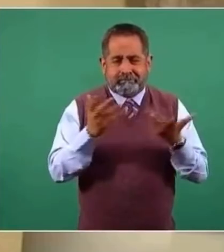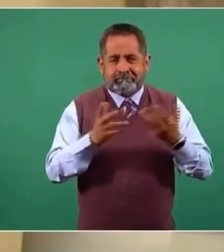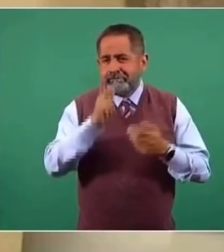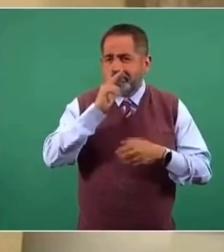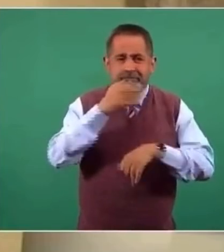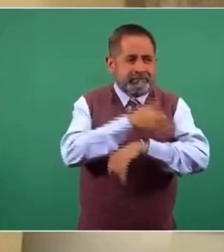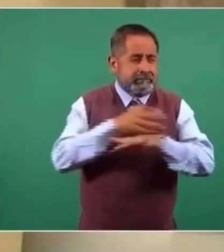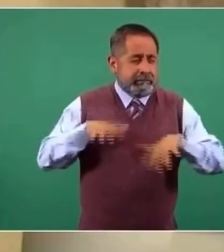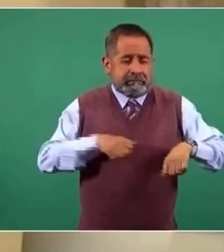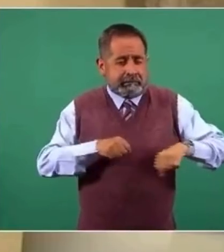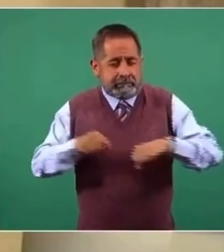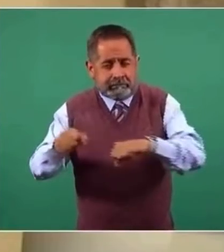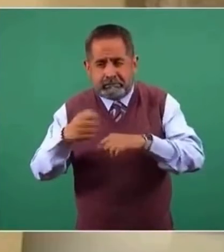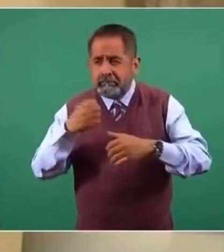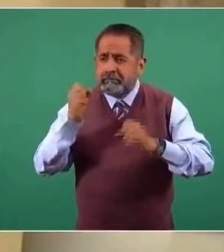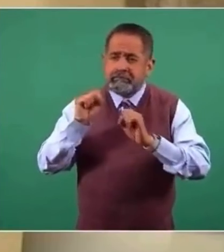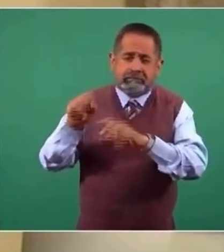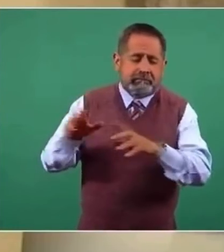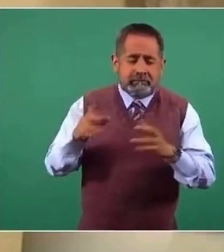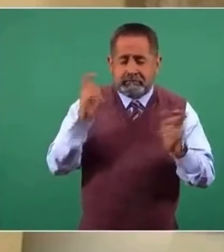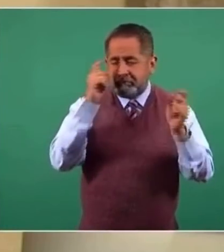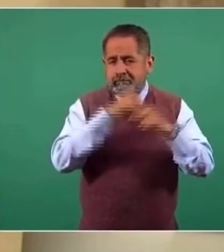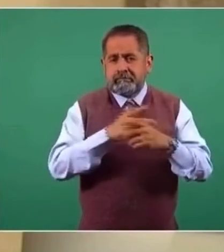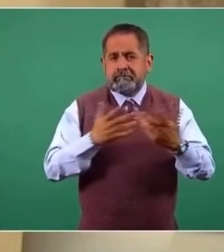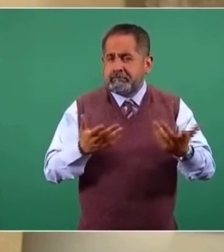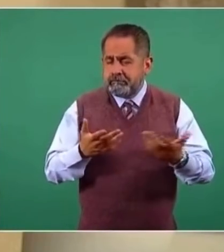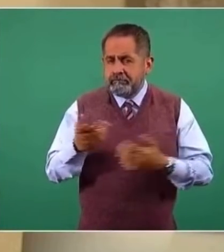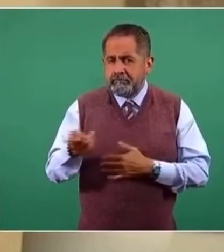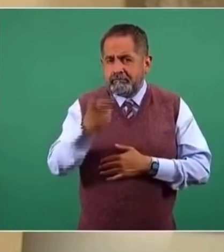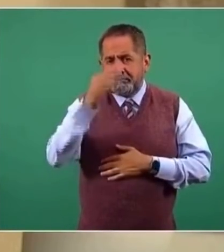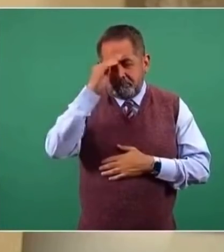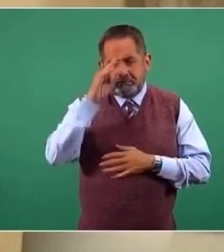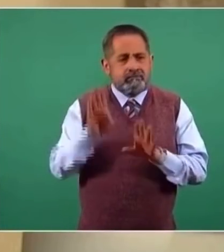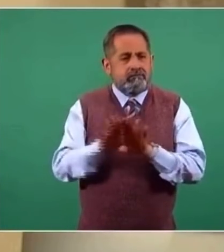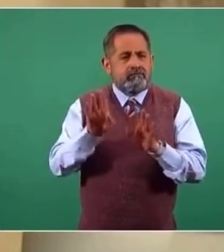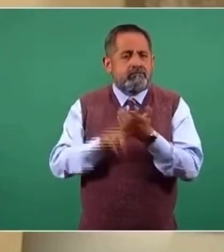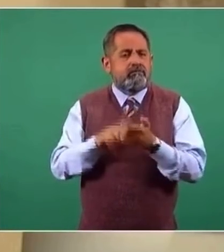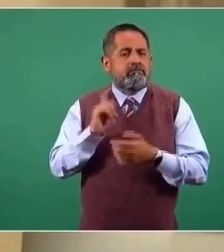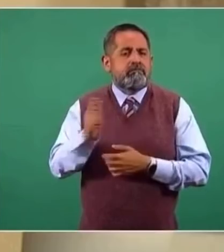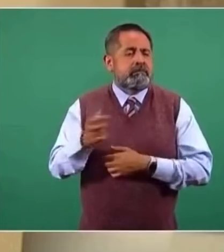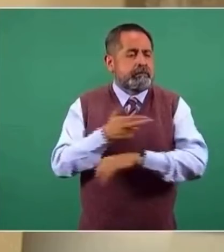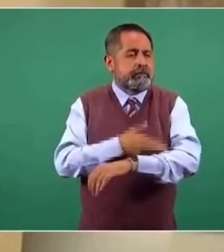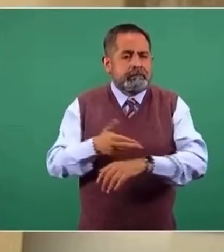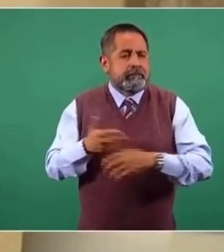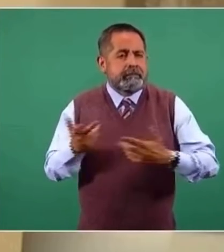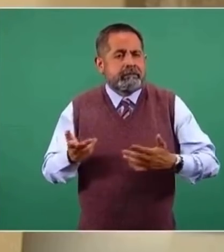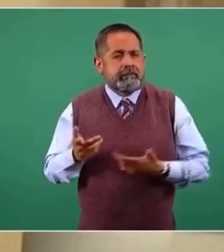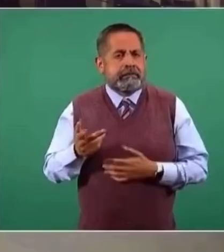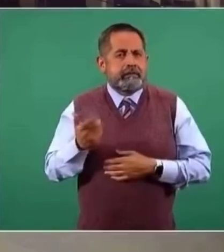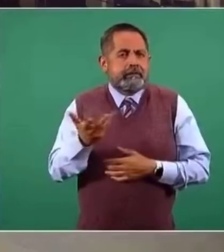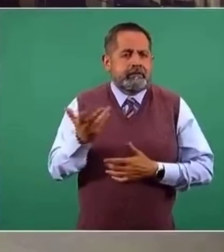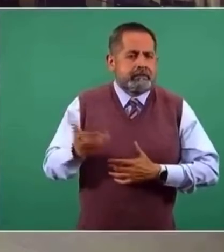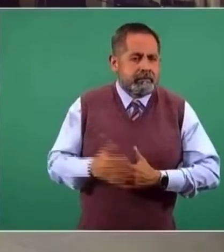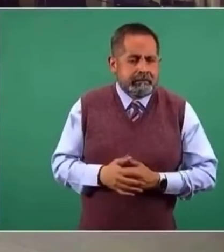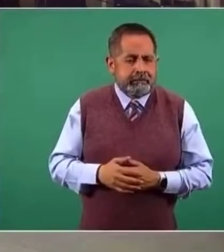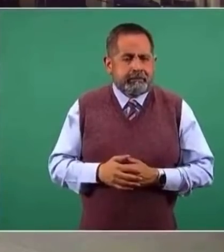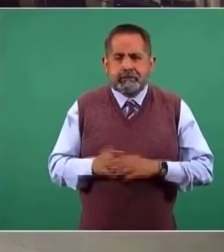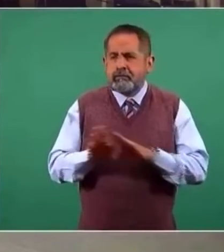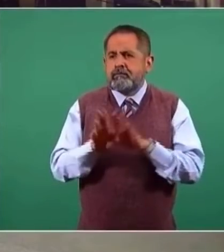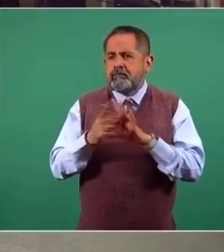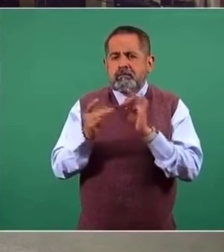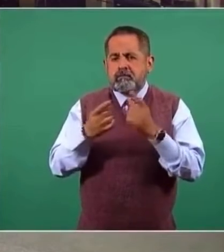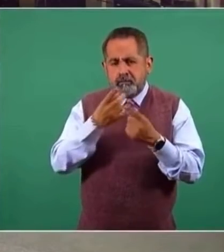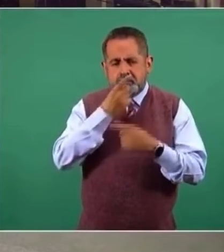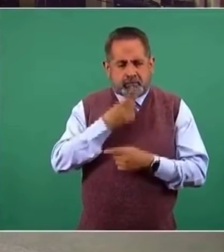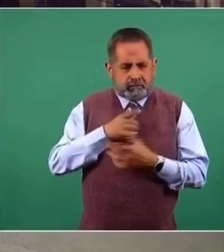algo bastante movido. Quisiera preguntarle qué mecánica planean ahí o qué nos